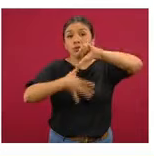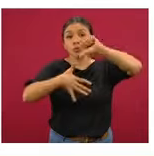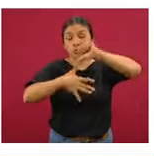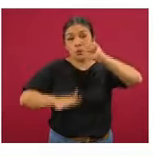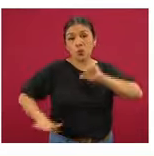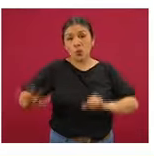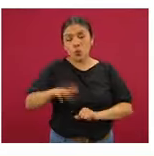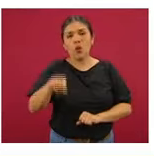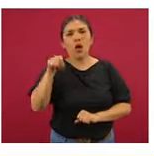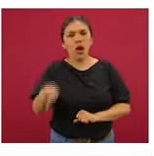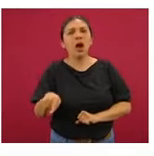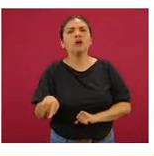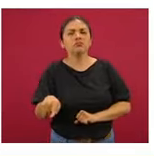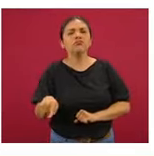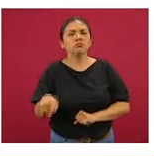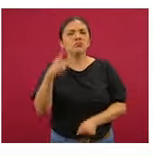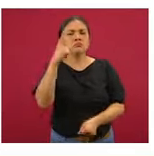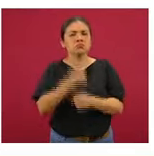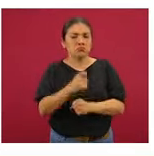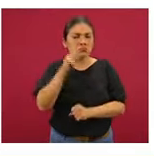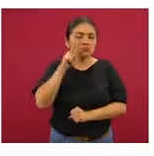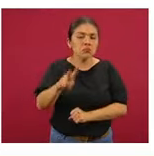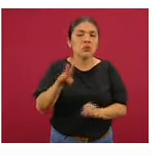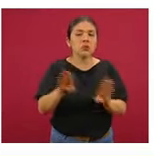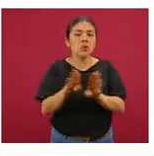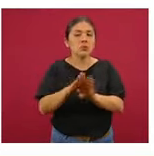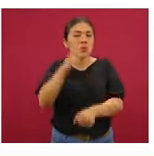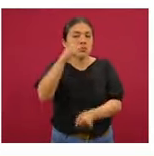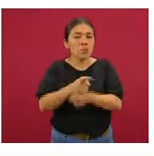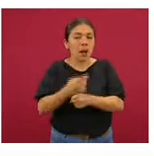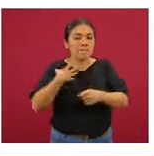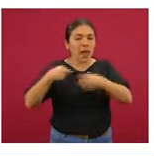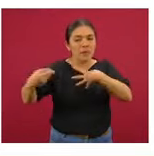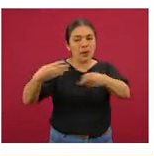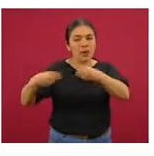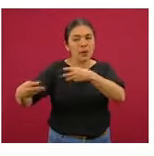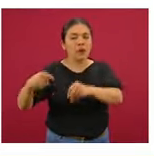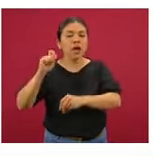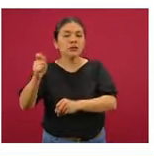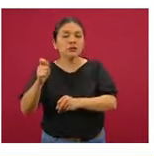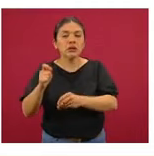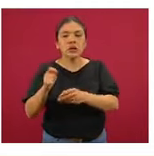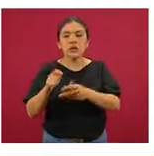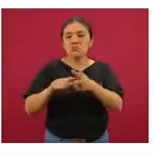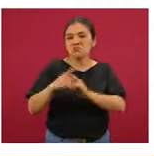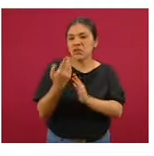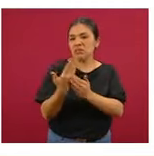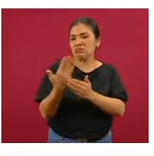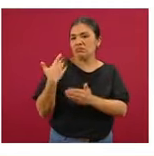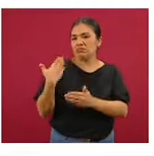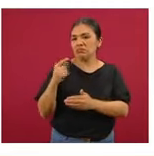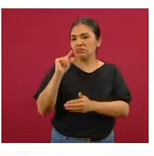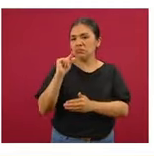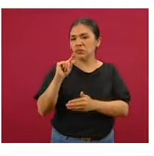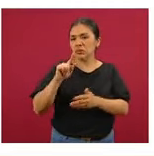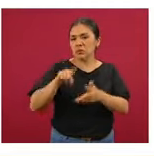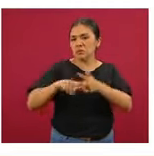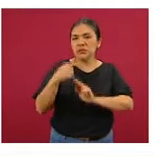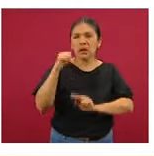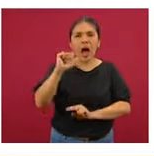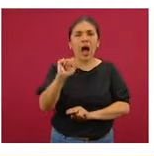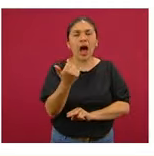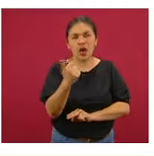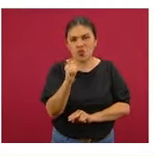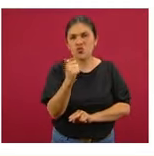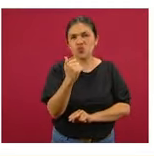aunque vamos a decir que la mayor transmisión se observó apenas hace poco, el inicio de agosto, es